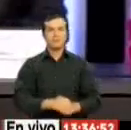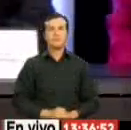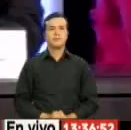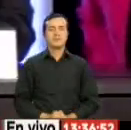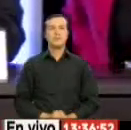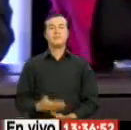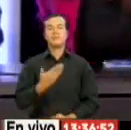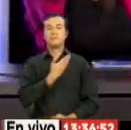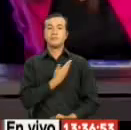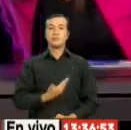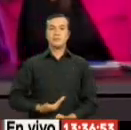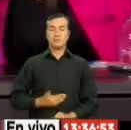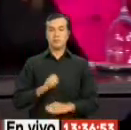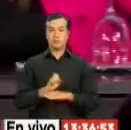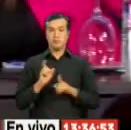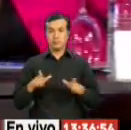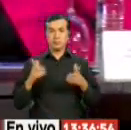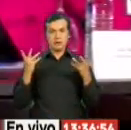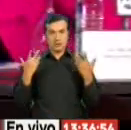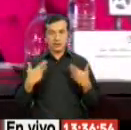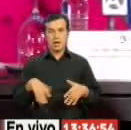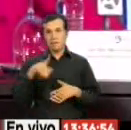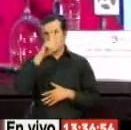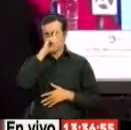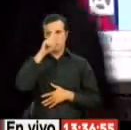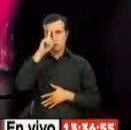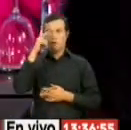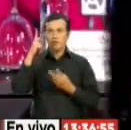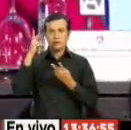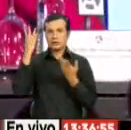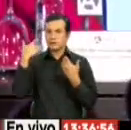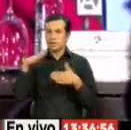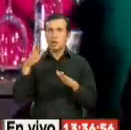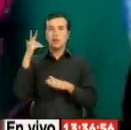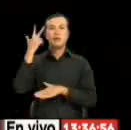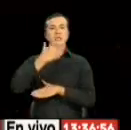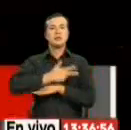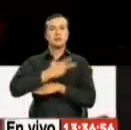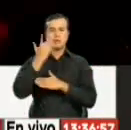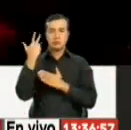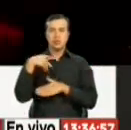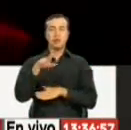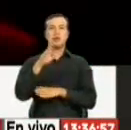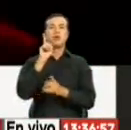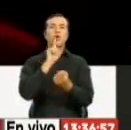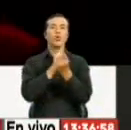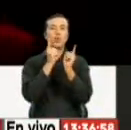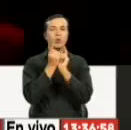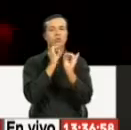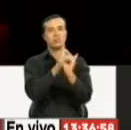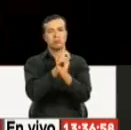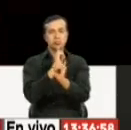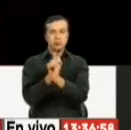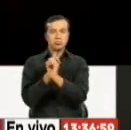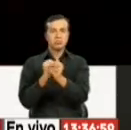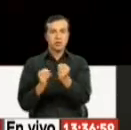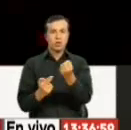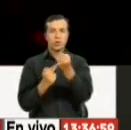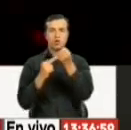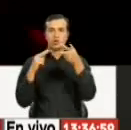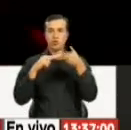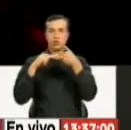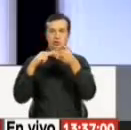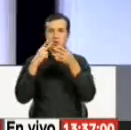presidente de ecuador lenín moreno concluye madrid en la visita oficial a españa que ha durado tres días encuentros institucionales en refuerzo de las relaciones